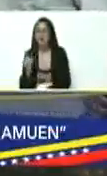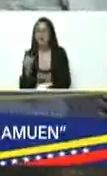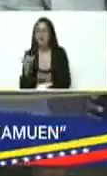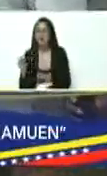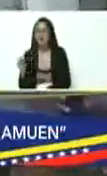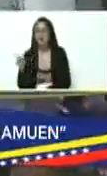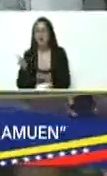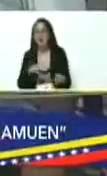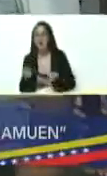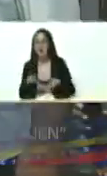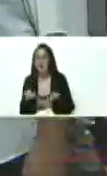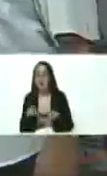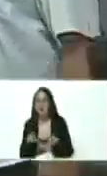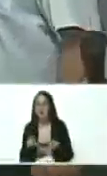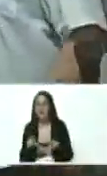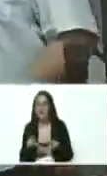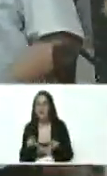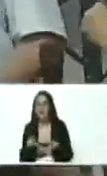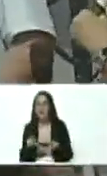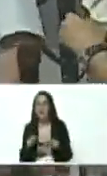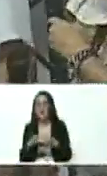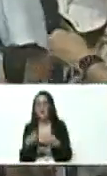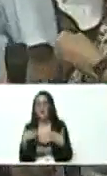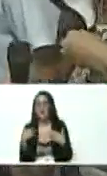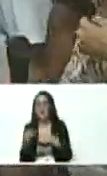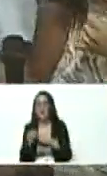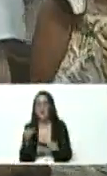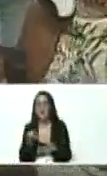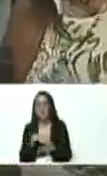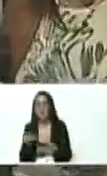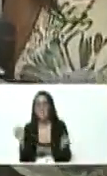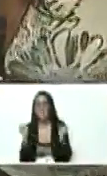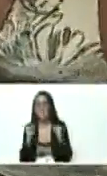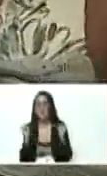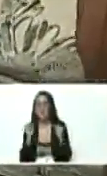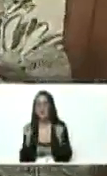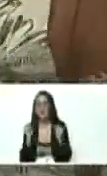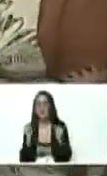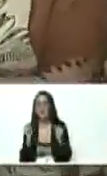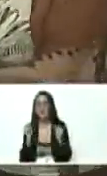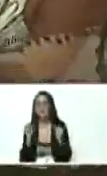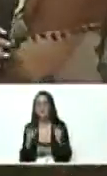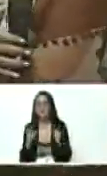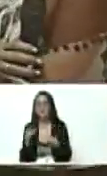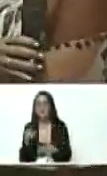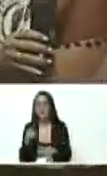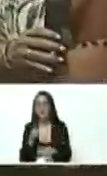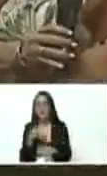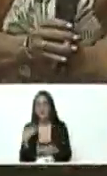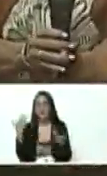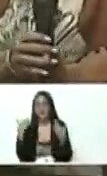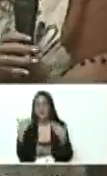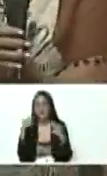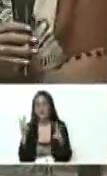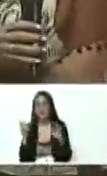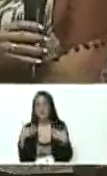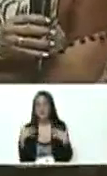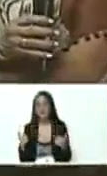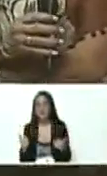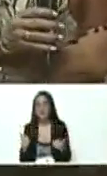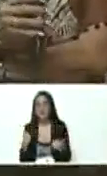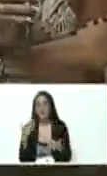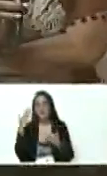la coordinadora de Corpo Salud en el Estado Mérida. Doctora, usted que es una de nuestras orientadoras en materia de salud,